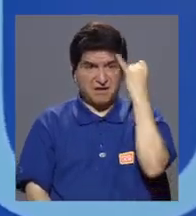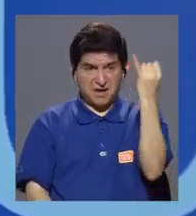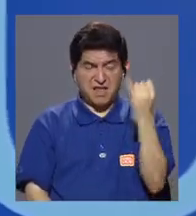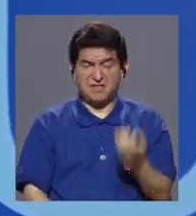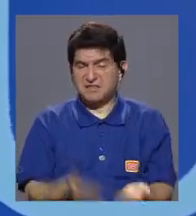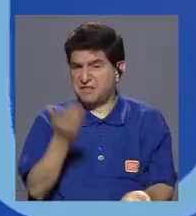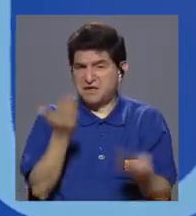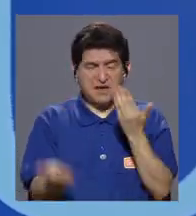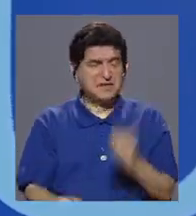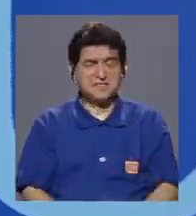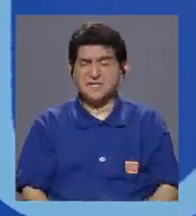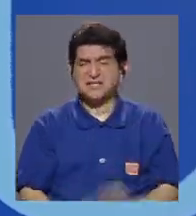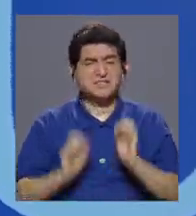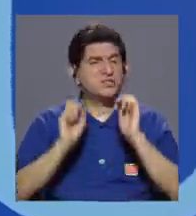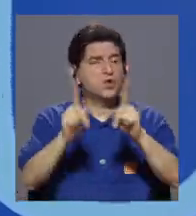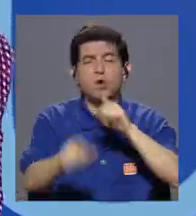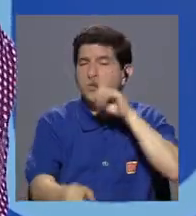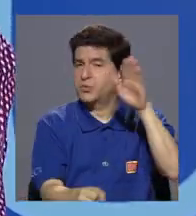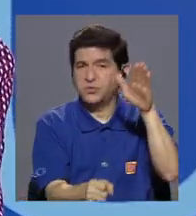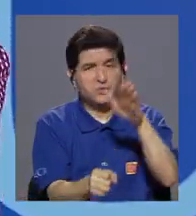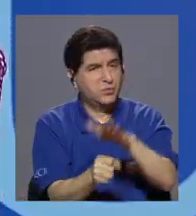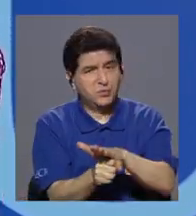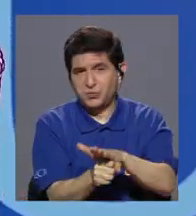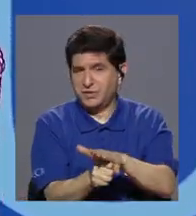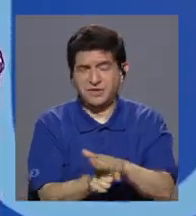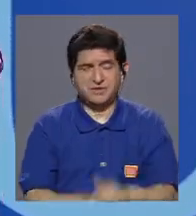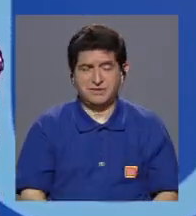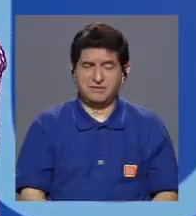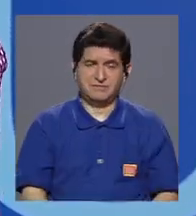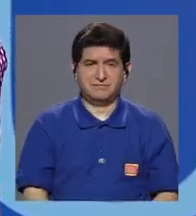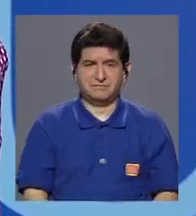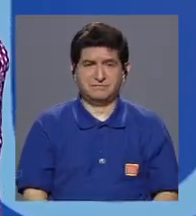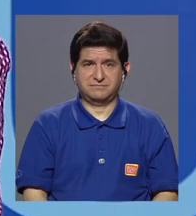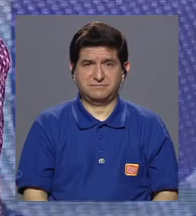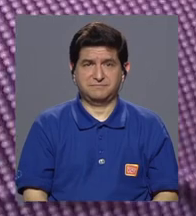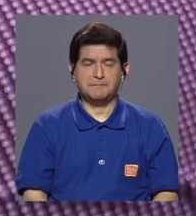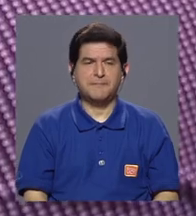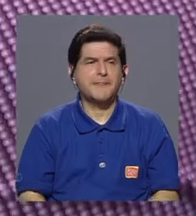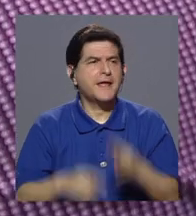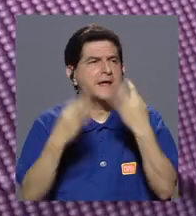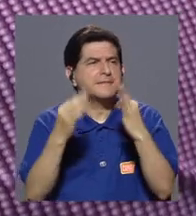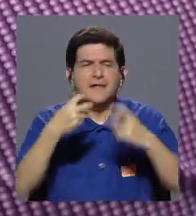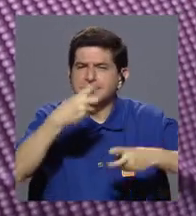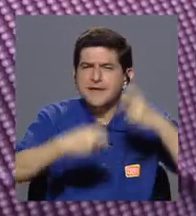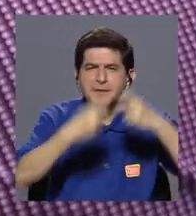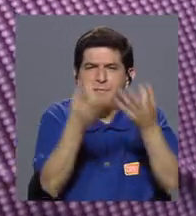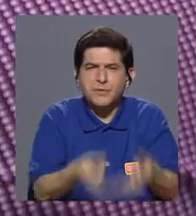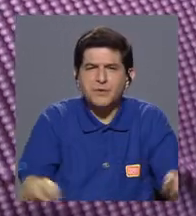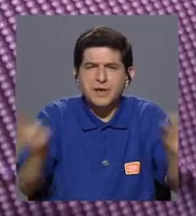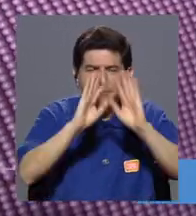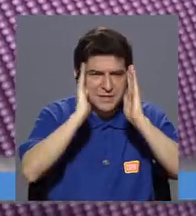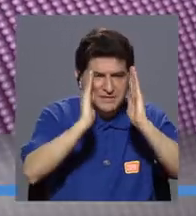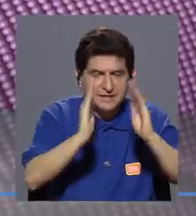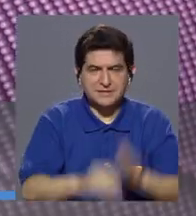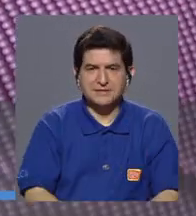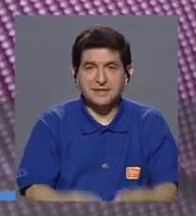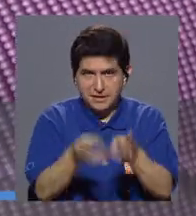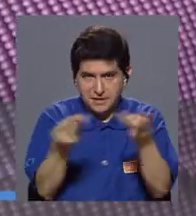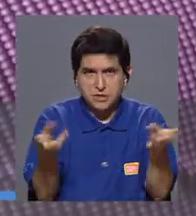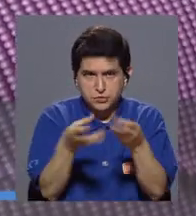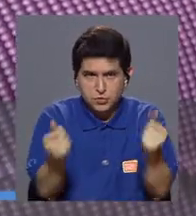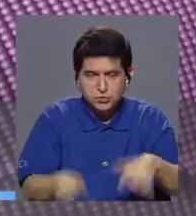no era tan factible de llevar a una realidad buscamos problemas importantes a ser